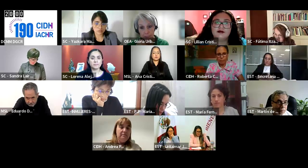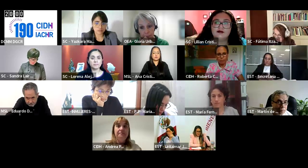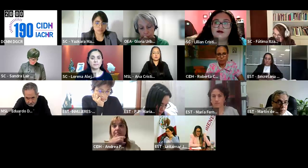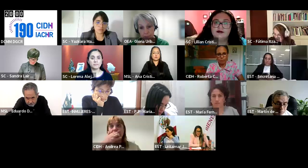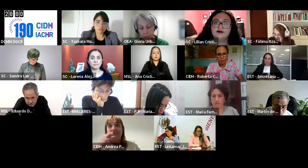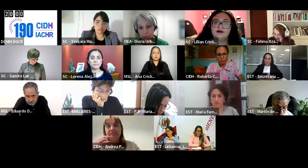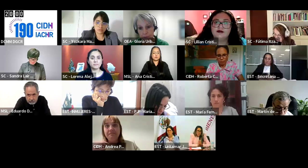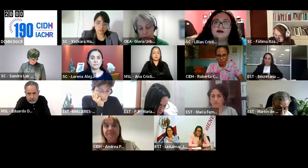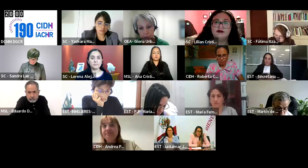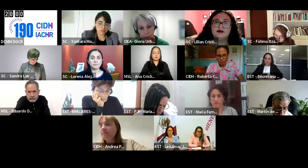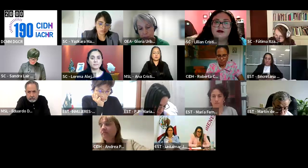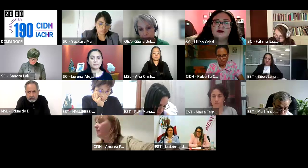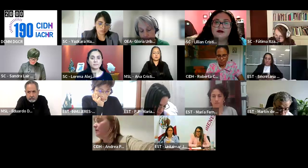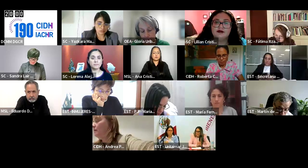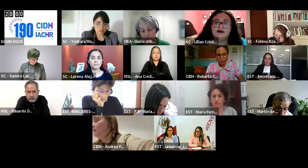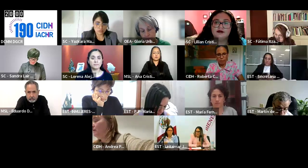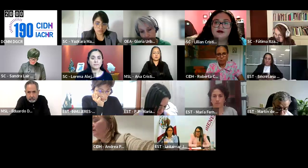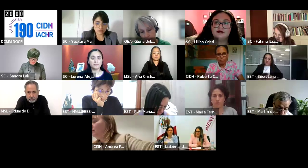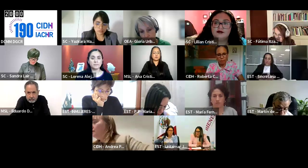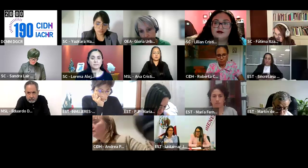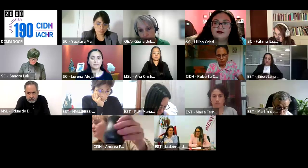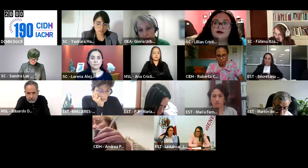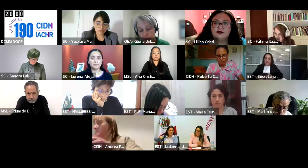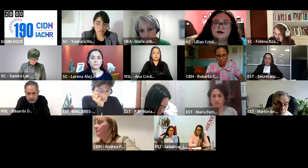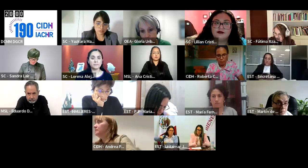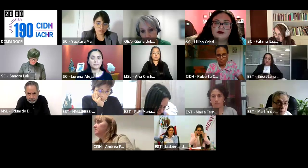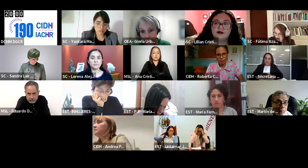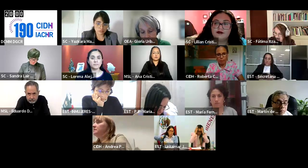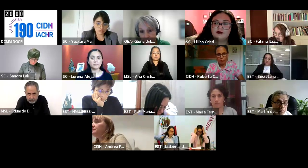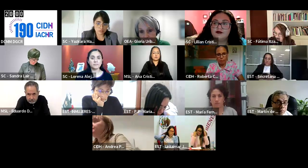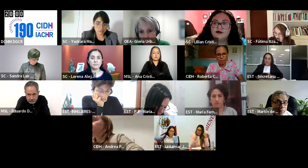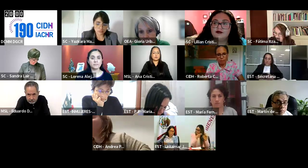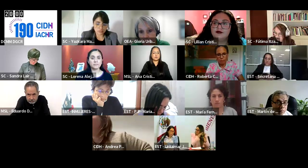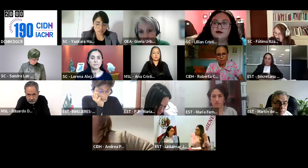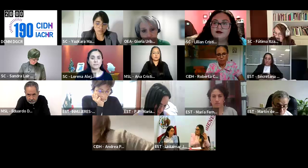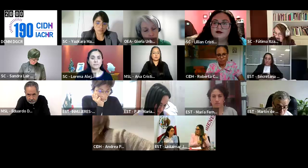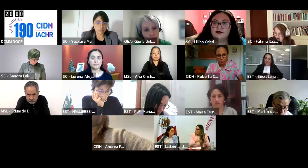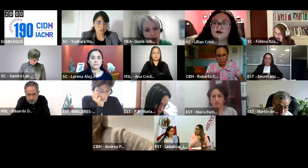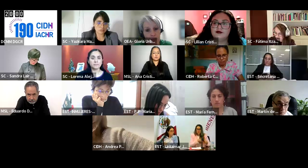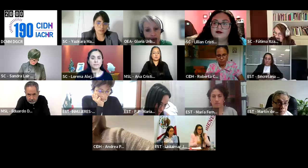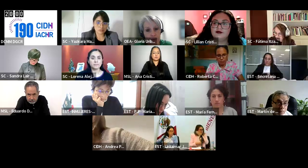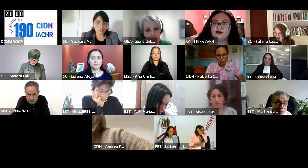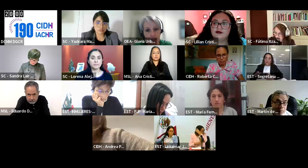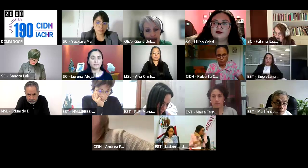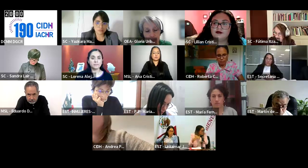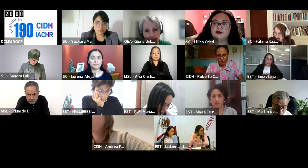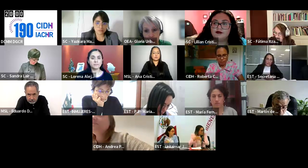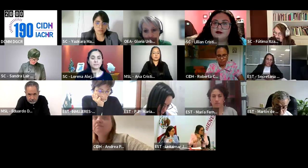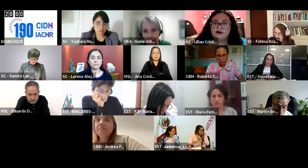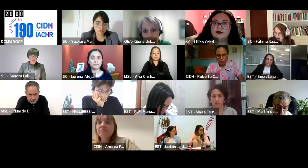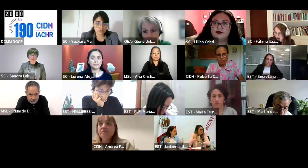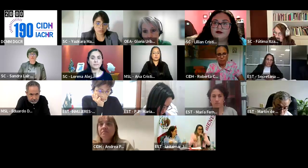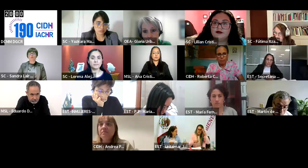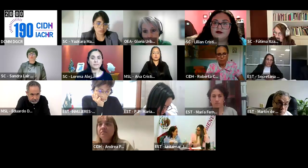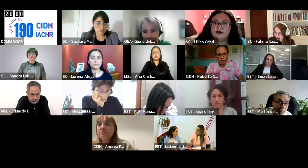Y en la lista de panel de viewers tampoco, de attendees. ¿Me recuerda el nombre, señora, por